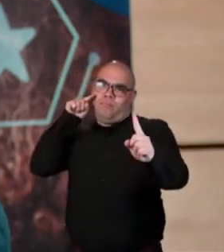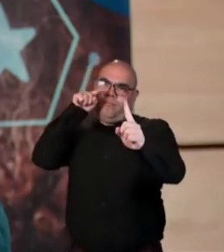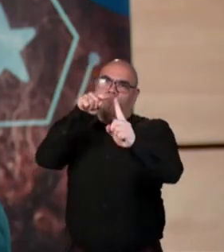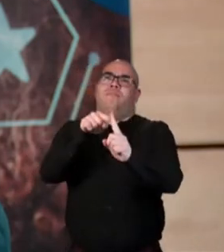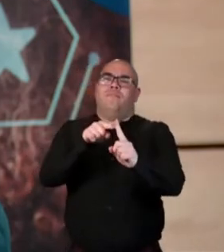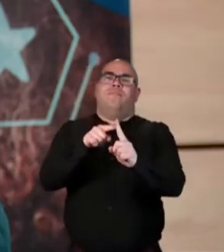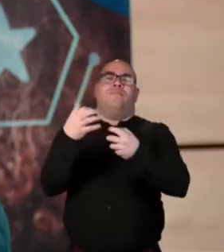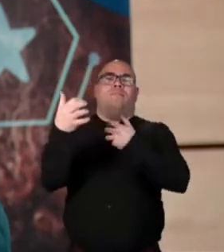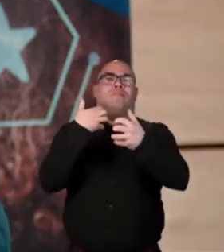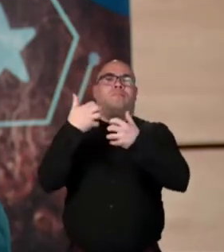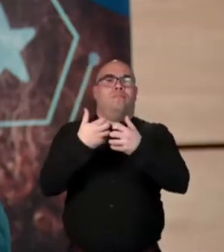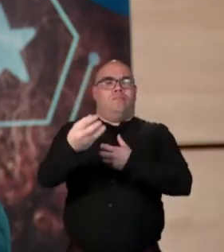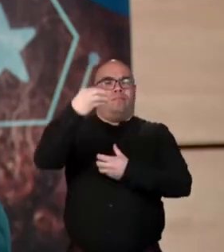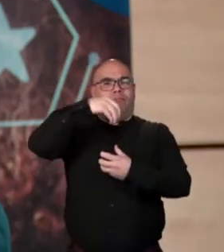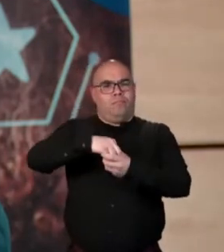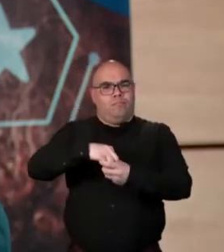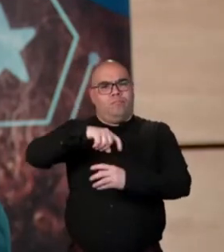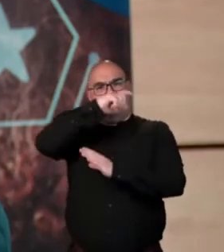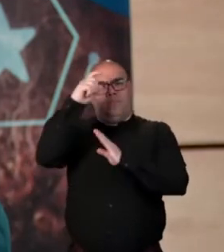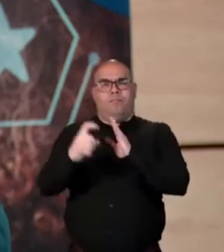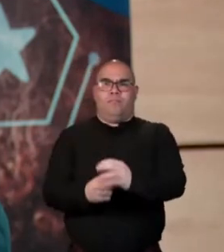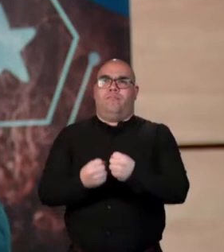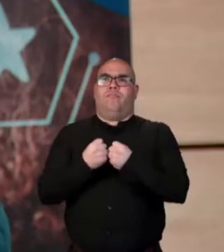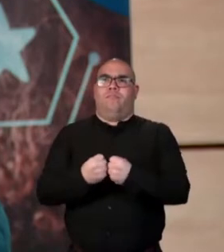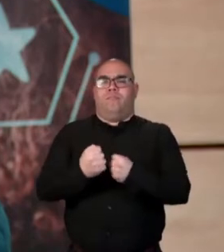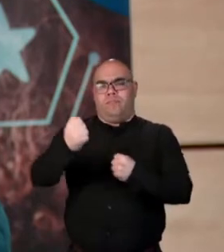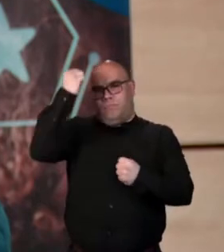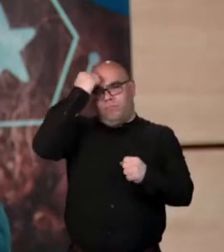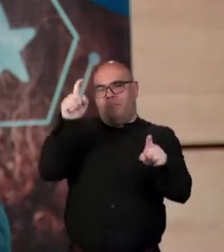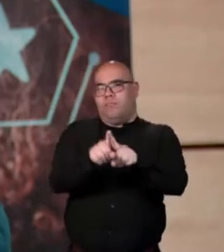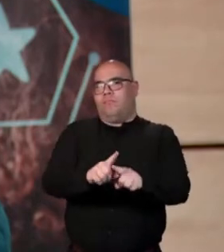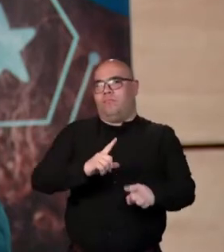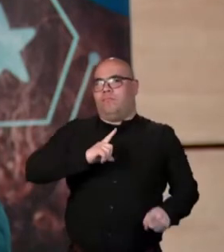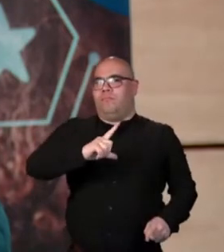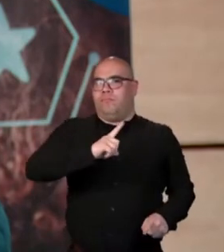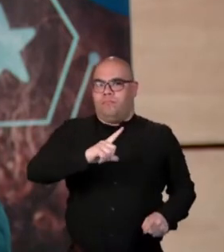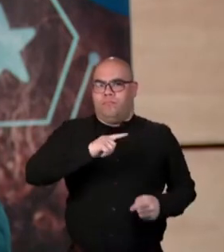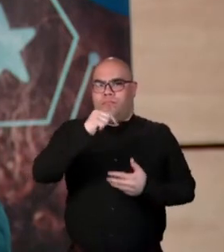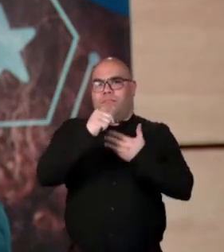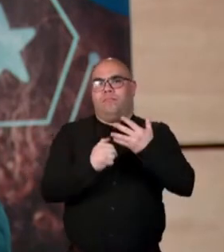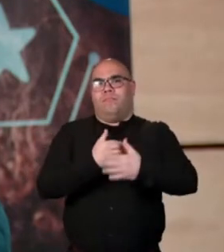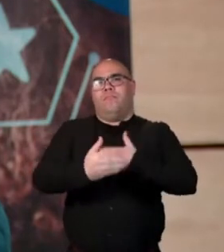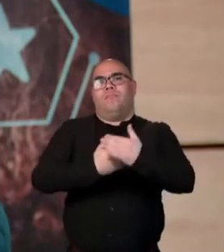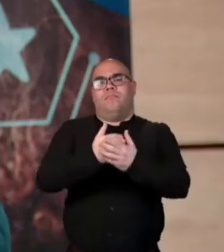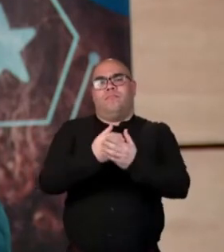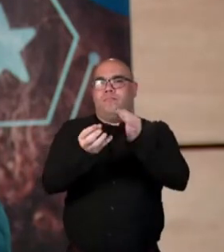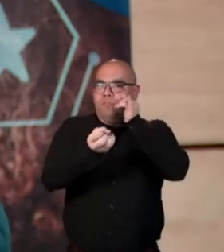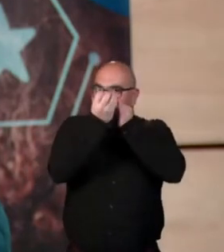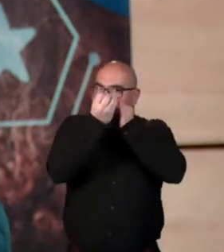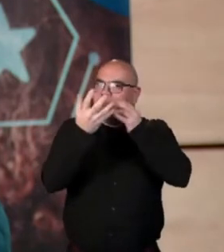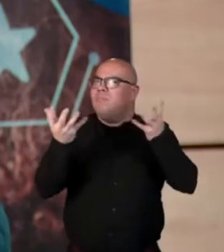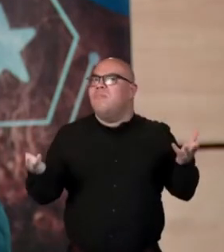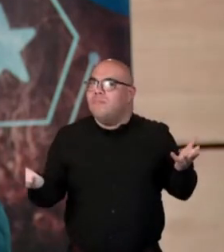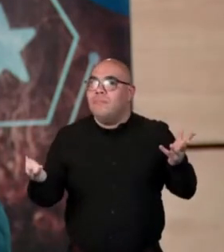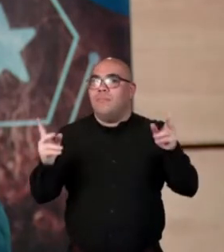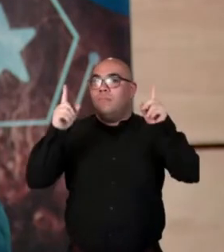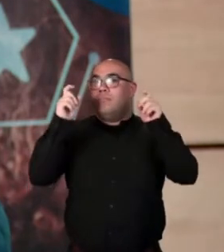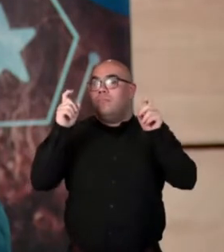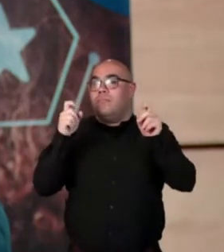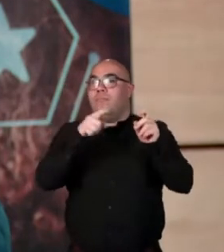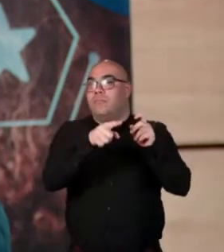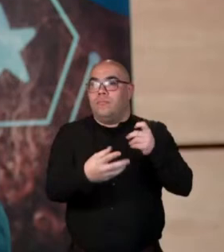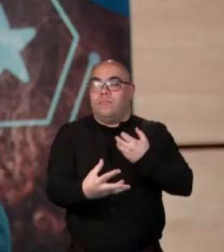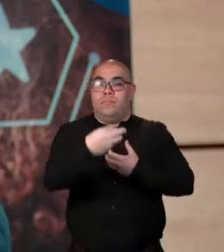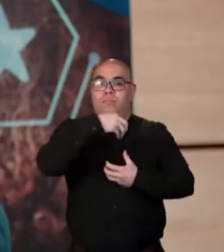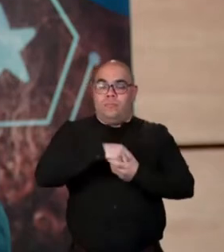sistema interno de aseguramiento de la calidad profesores como líderes de procesos pedagógicos encaminados no solamente en su